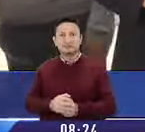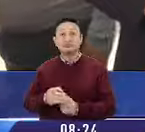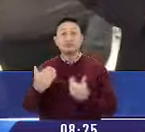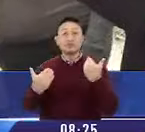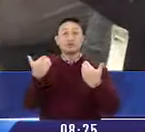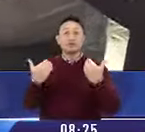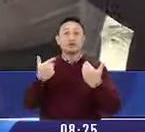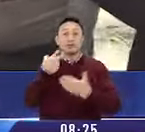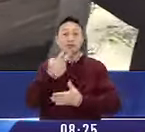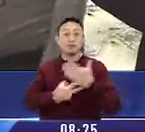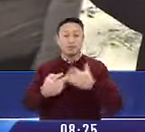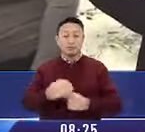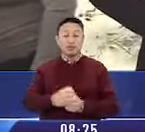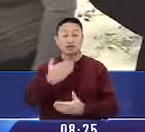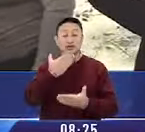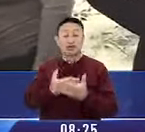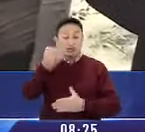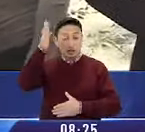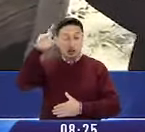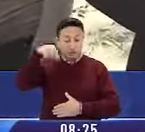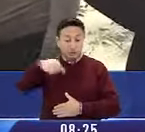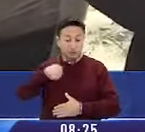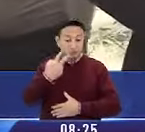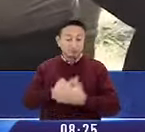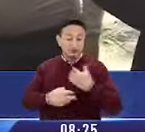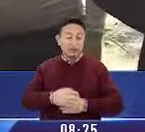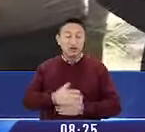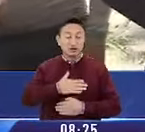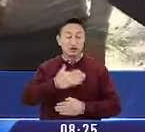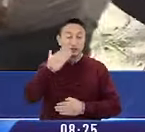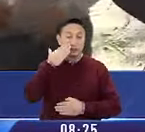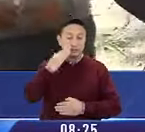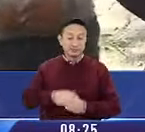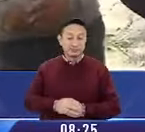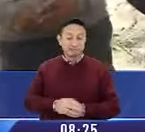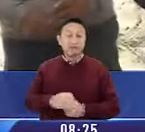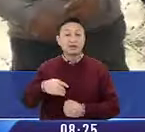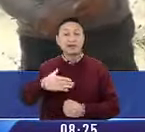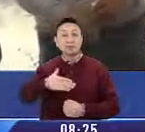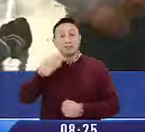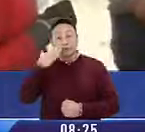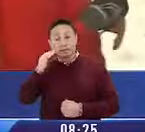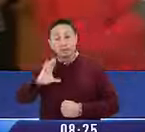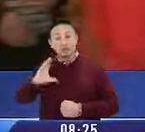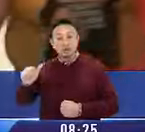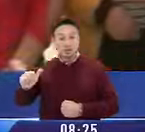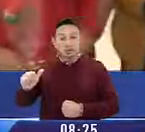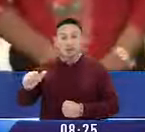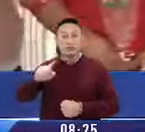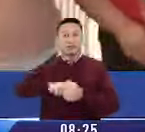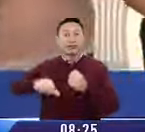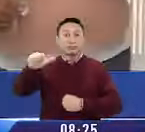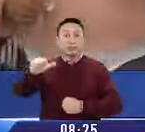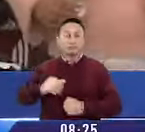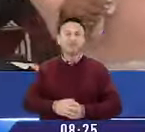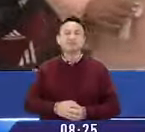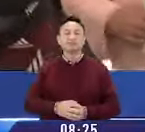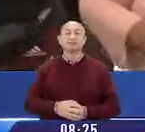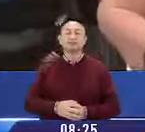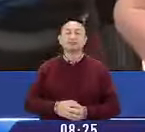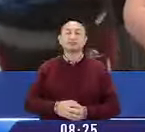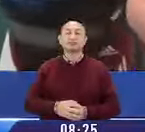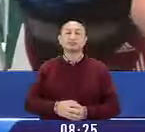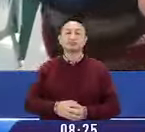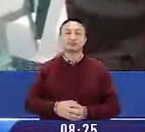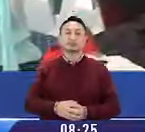festejar con mis hijos, gracias a Dios tengo la oportunidad de ser mamá, festejar con mi madre, con mis cuñadas, con mi hermana, y desear lo mejor,